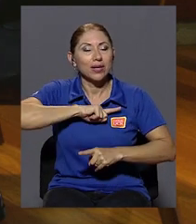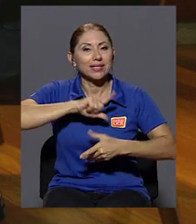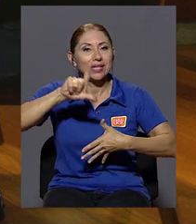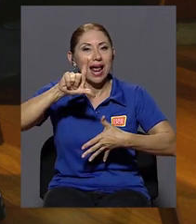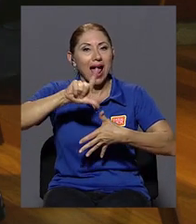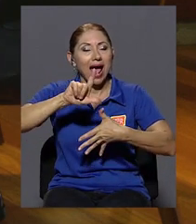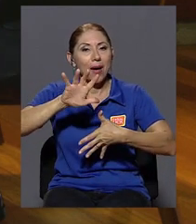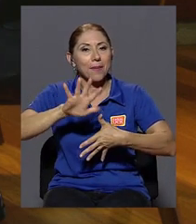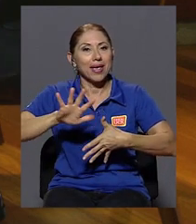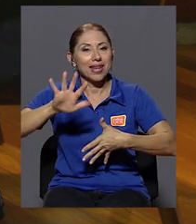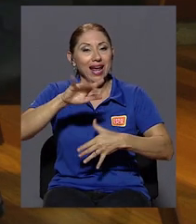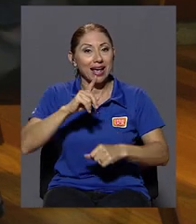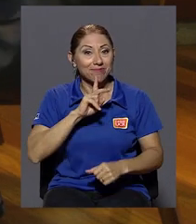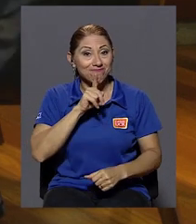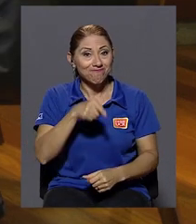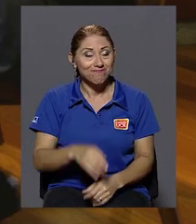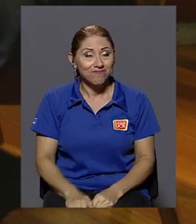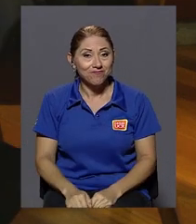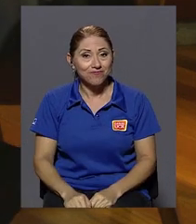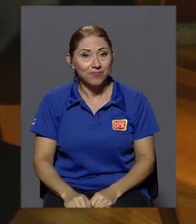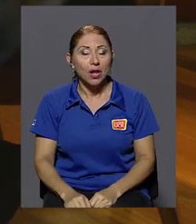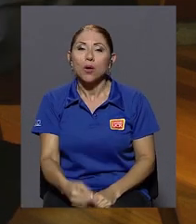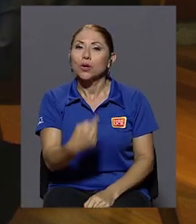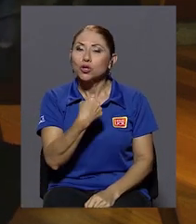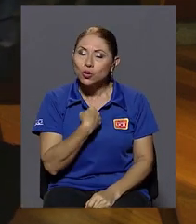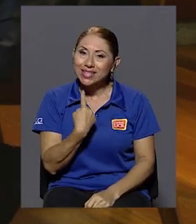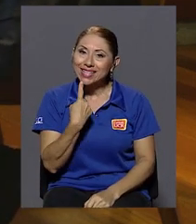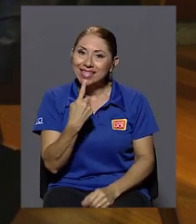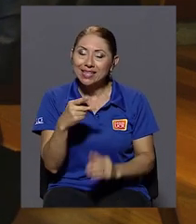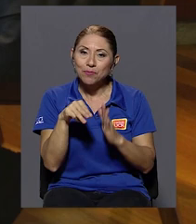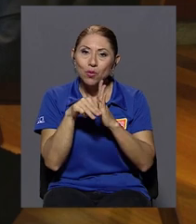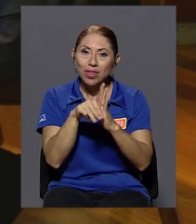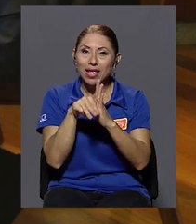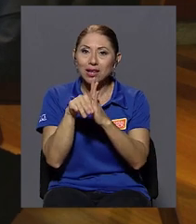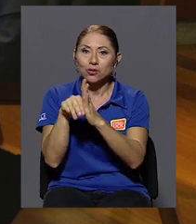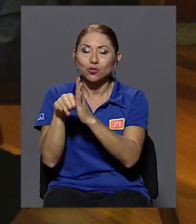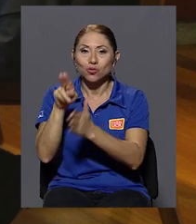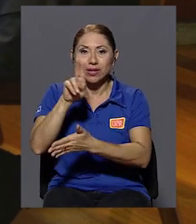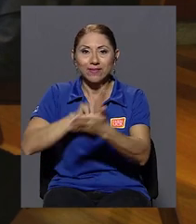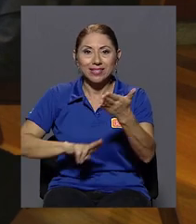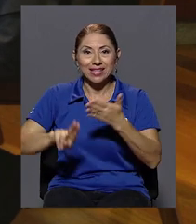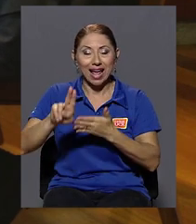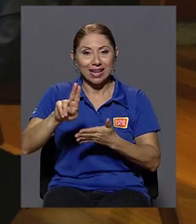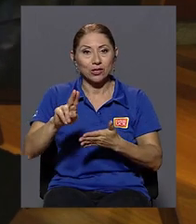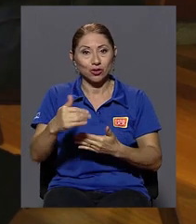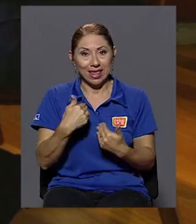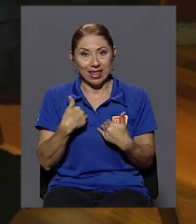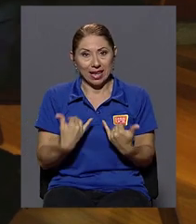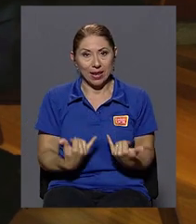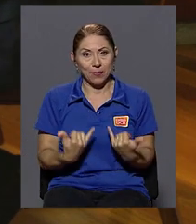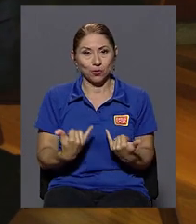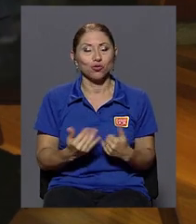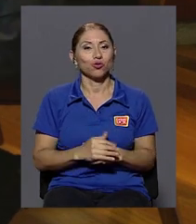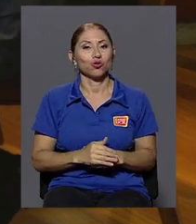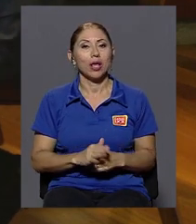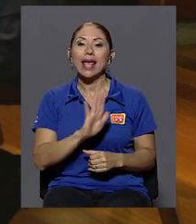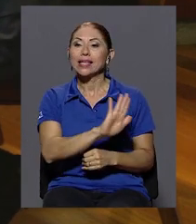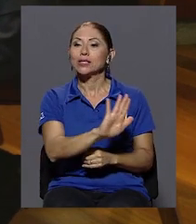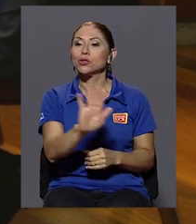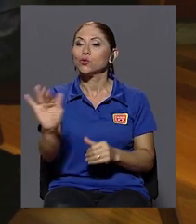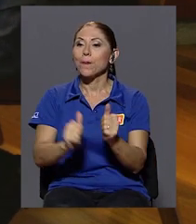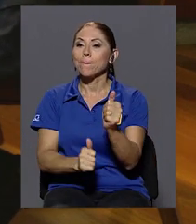de nuestra América, ¿no? Bueno, yo diría que sin duda los modelos universitarios que tenemos